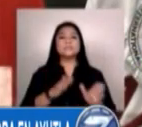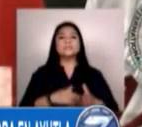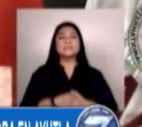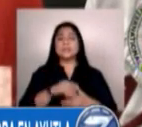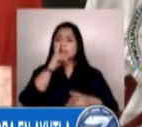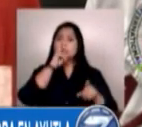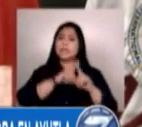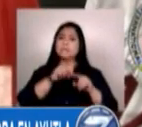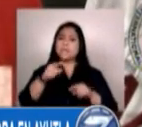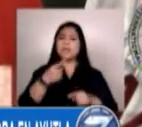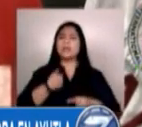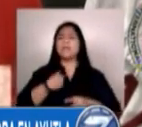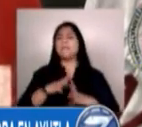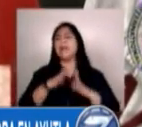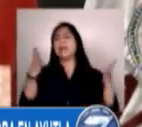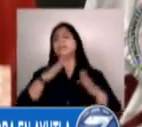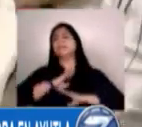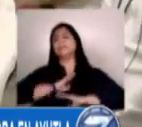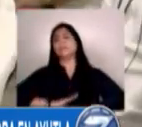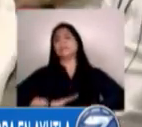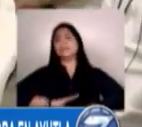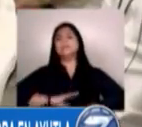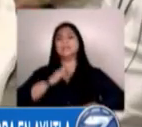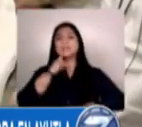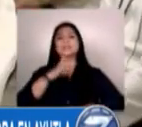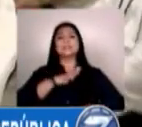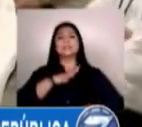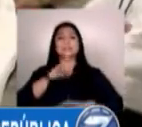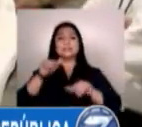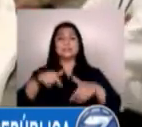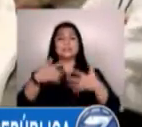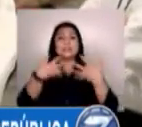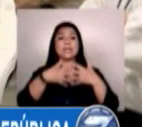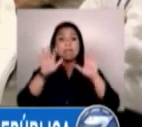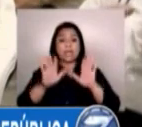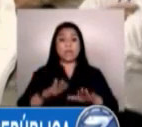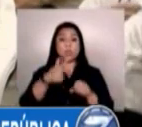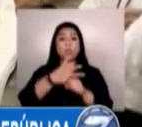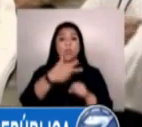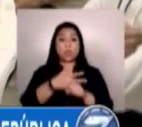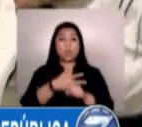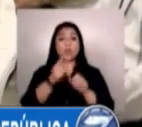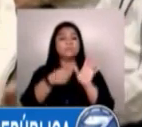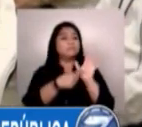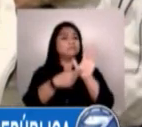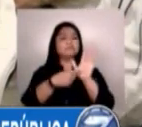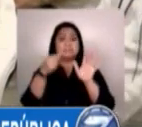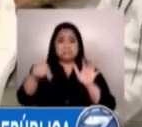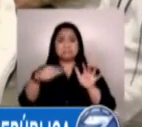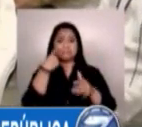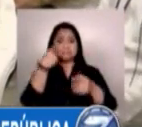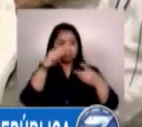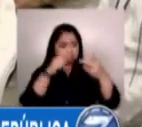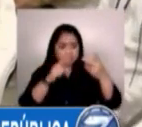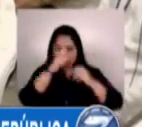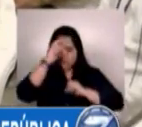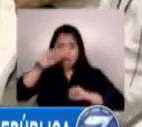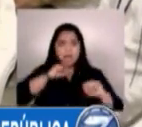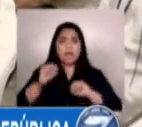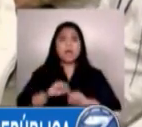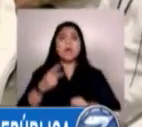Qué mayor satisfacción que podamos tener en Guatemala de la demostración de que estas virtudes laborales de